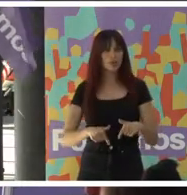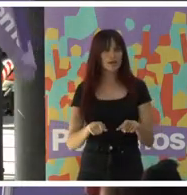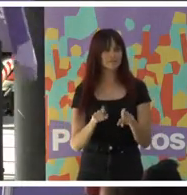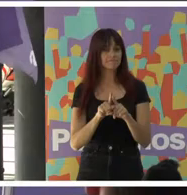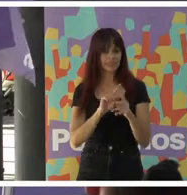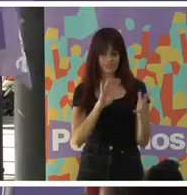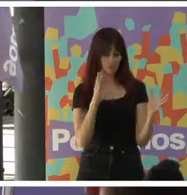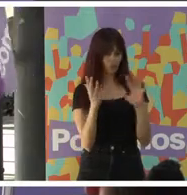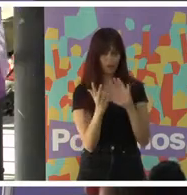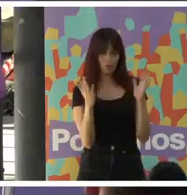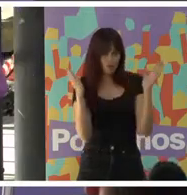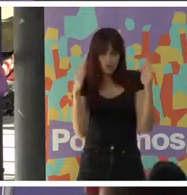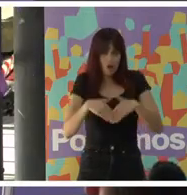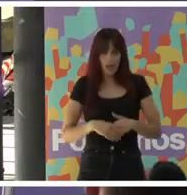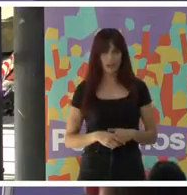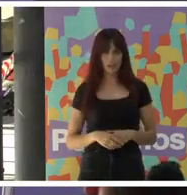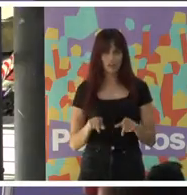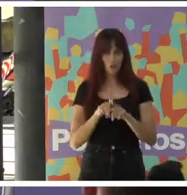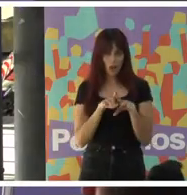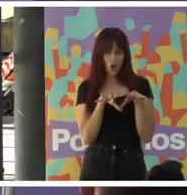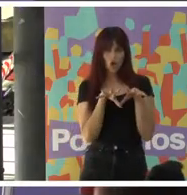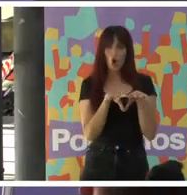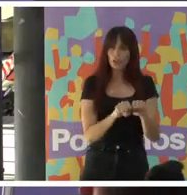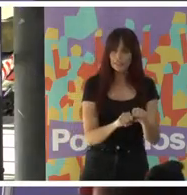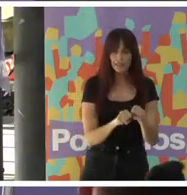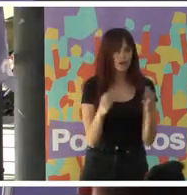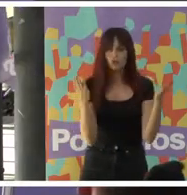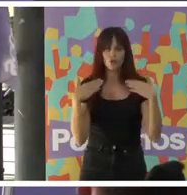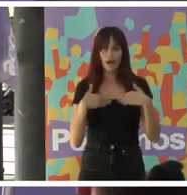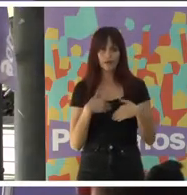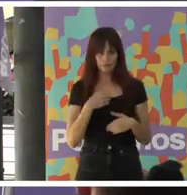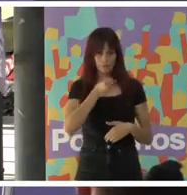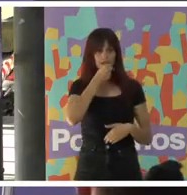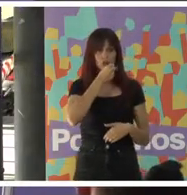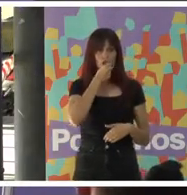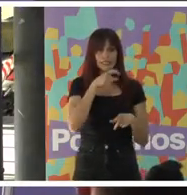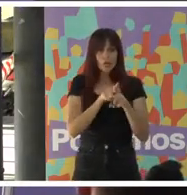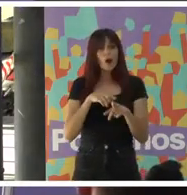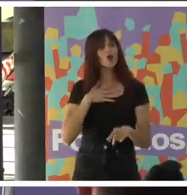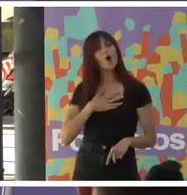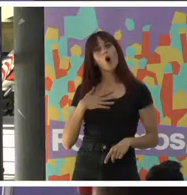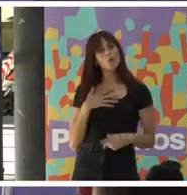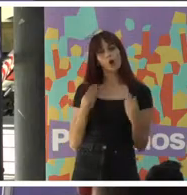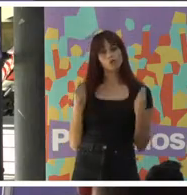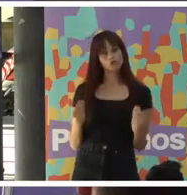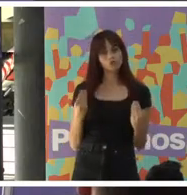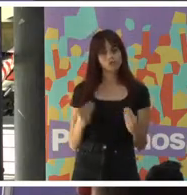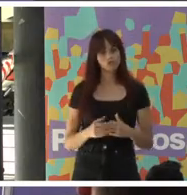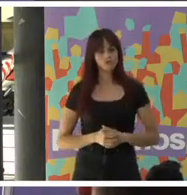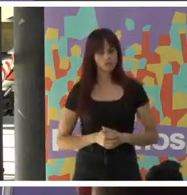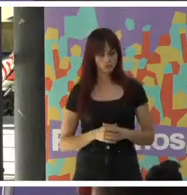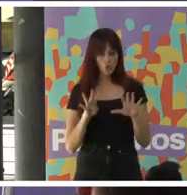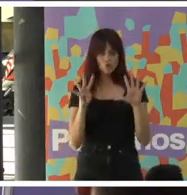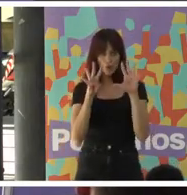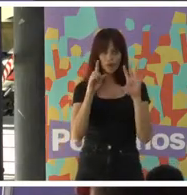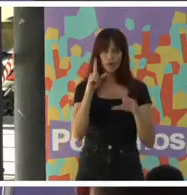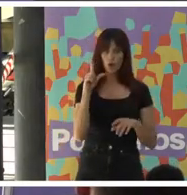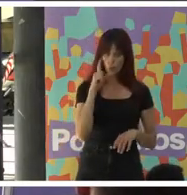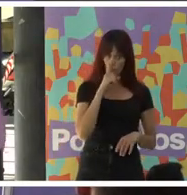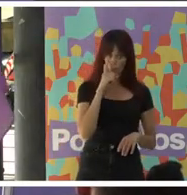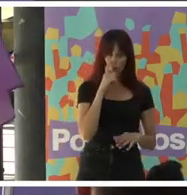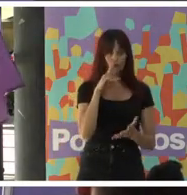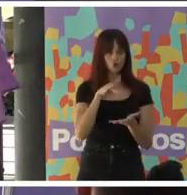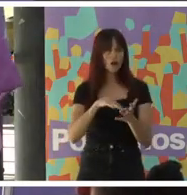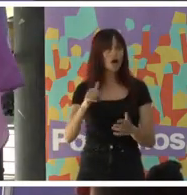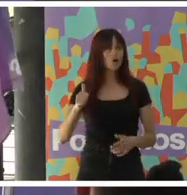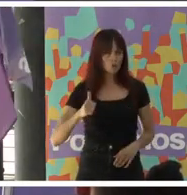viendo transformaciones, apenas estemos viendo conquistas y que el Partido Socialista esté muy cómodo con ellos. Este 9 de junio, como digo, tenemos